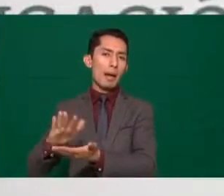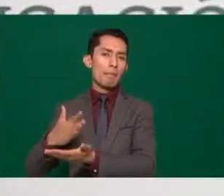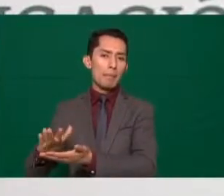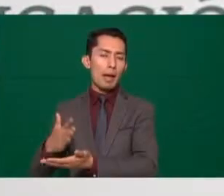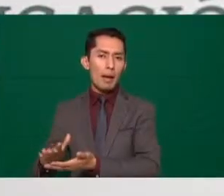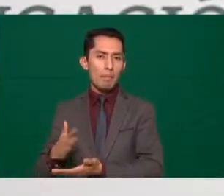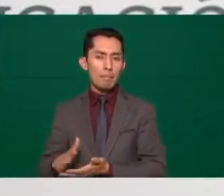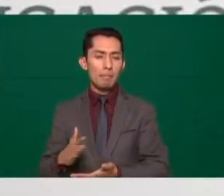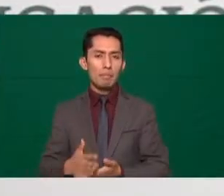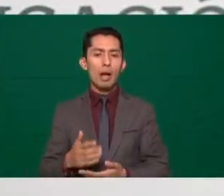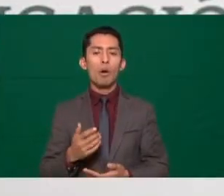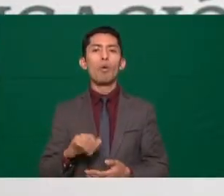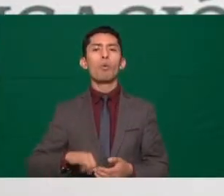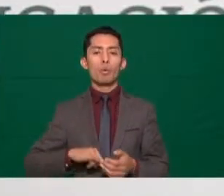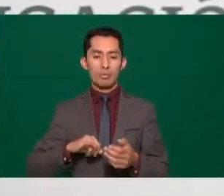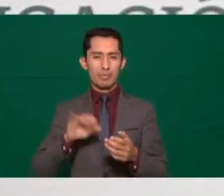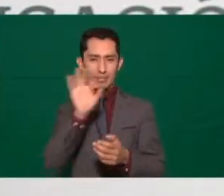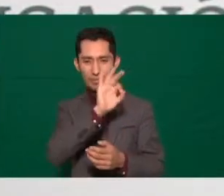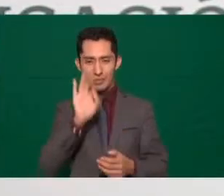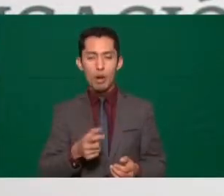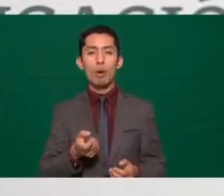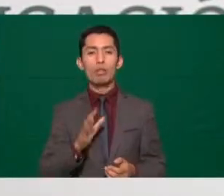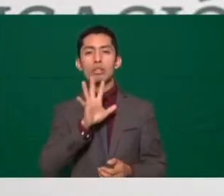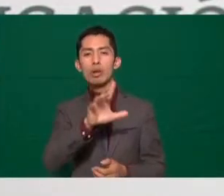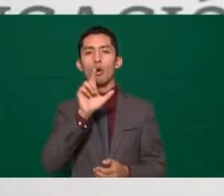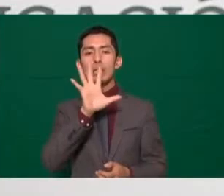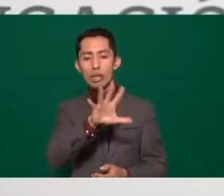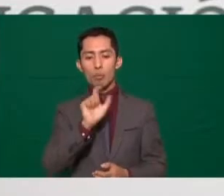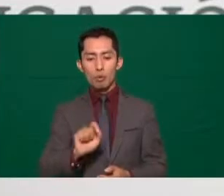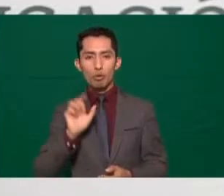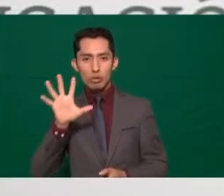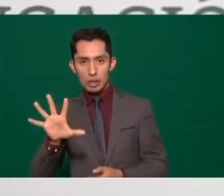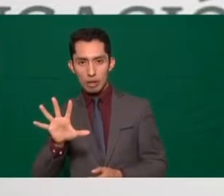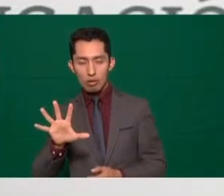México, 5.5. Ningún banco